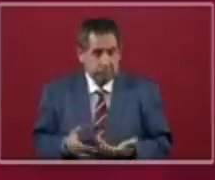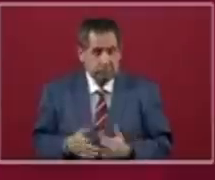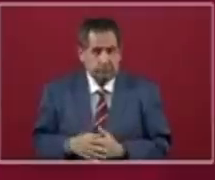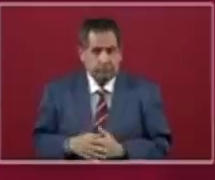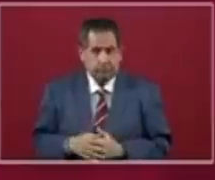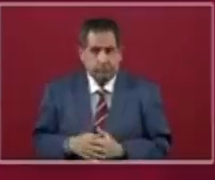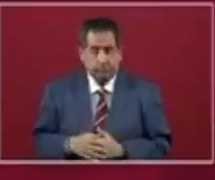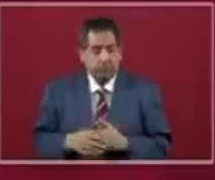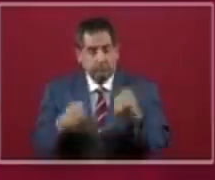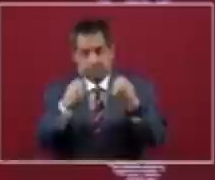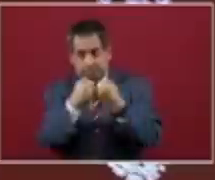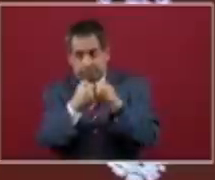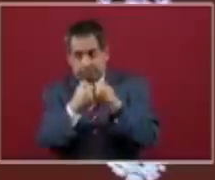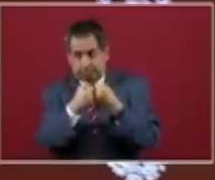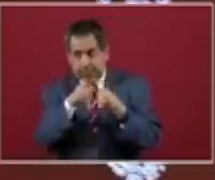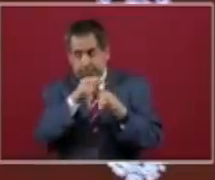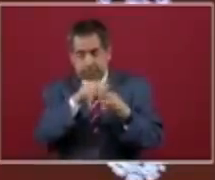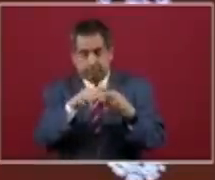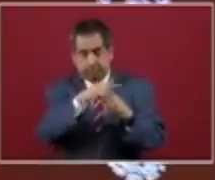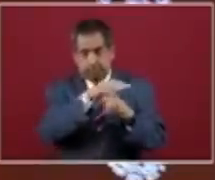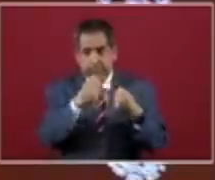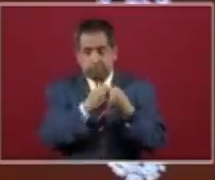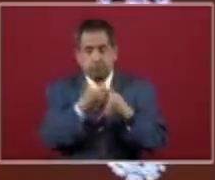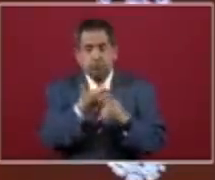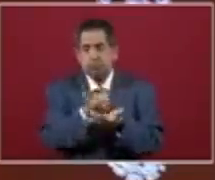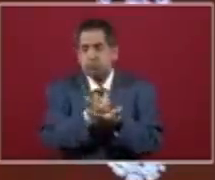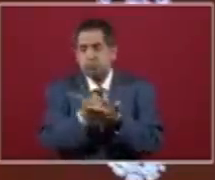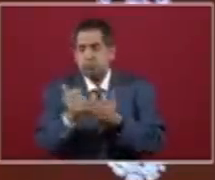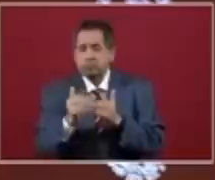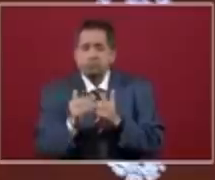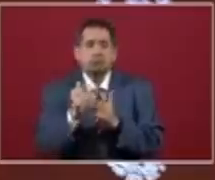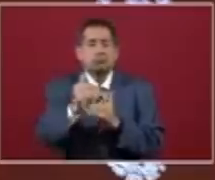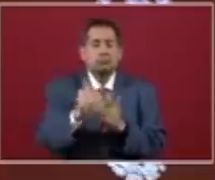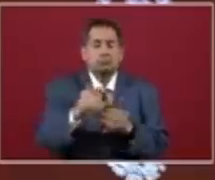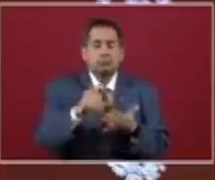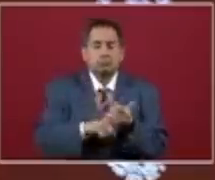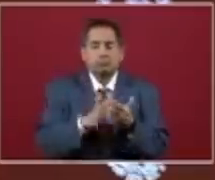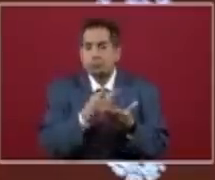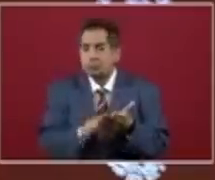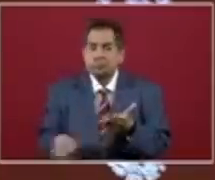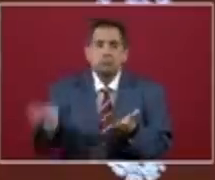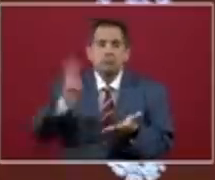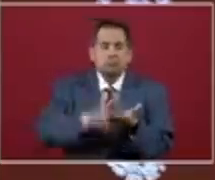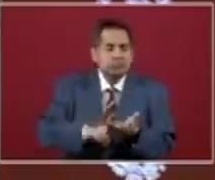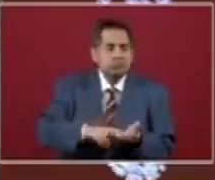En la frontera, el aumento al salario mínimo al doble.